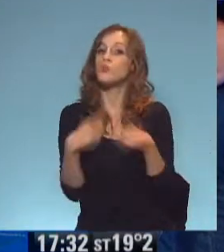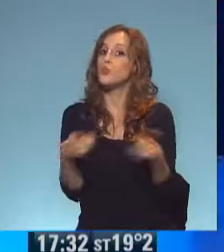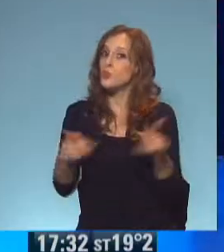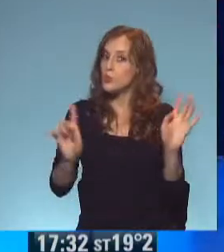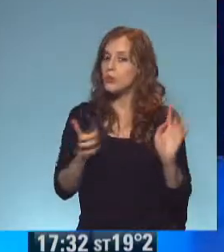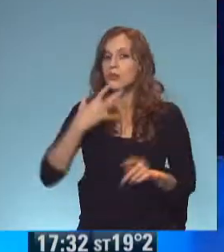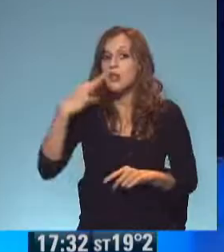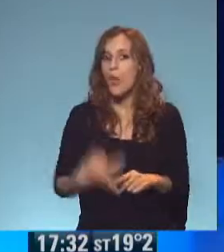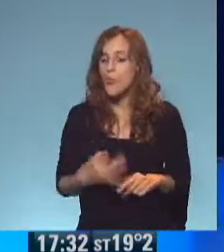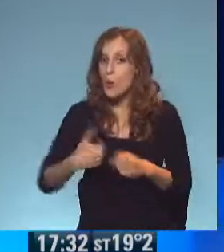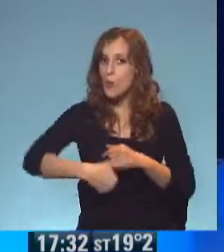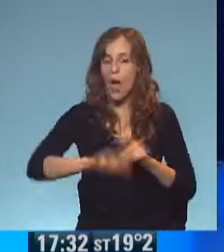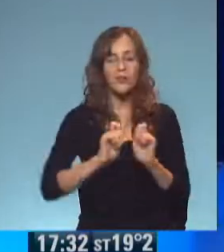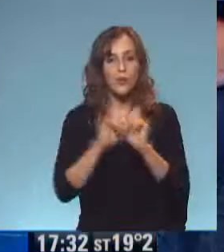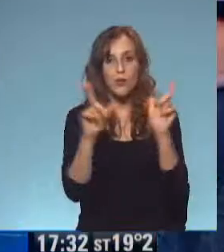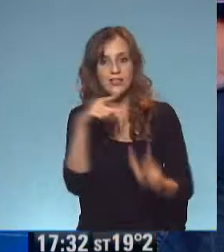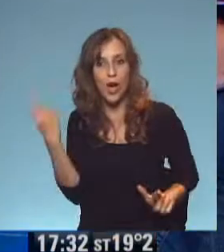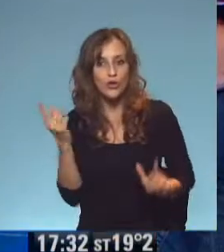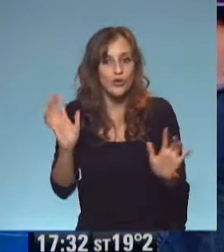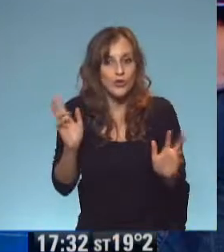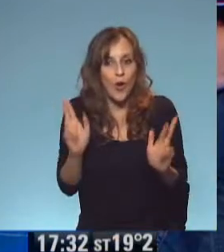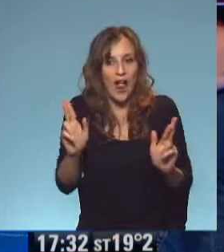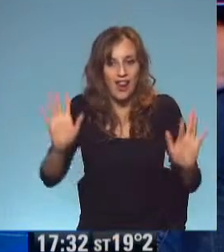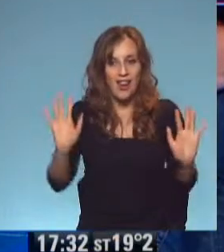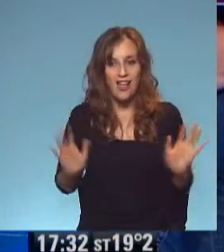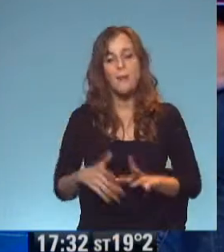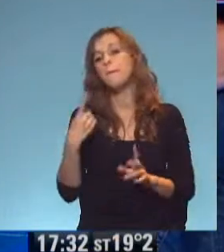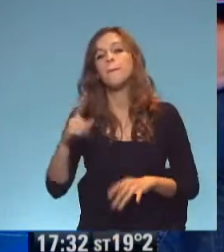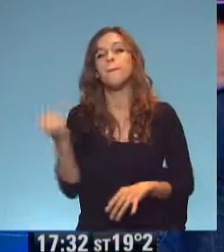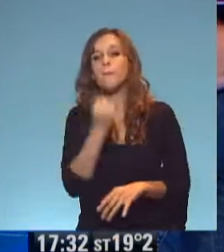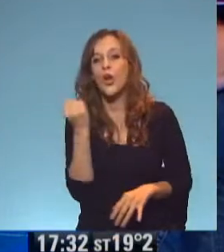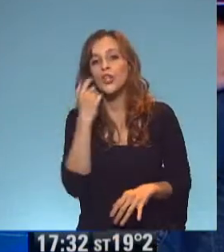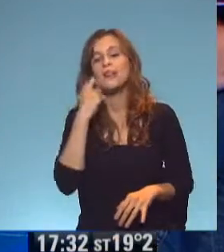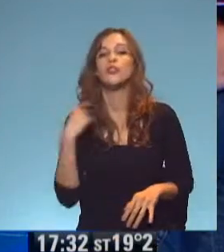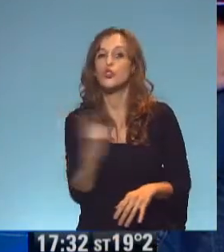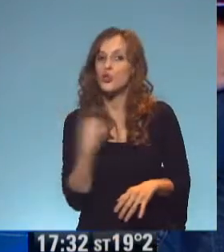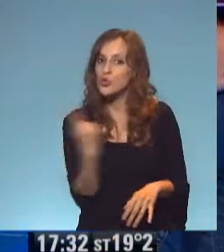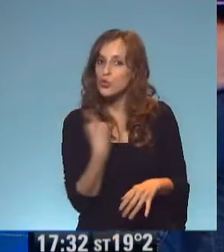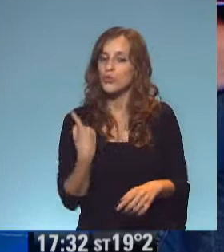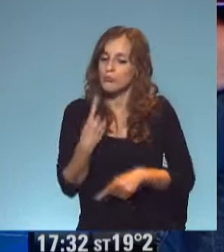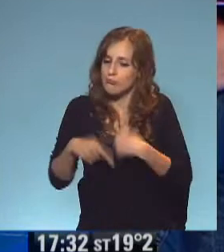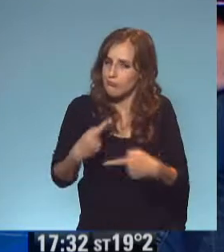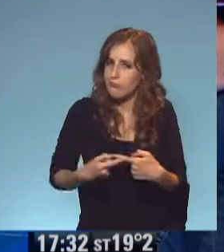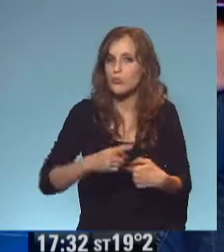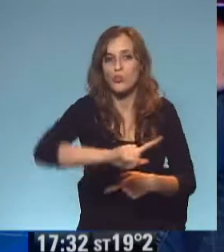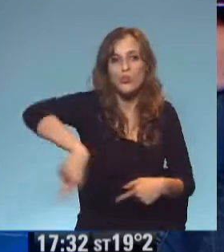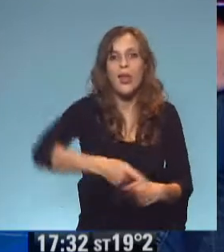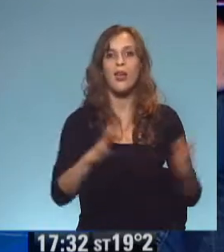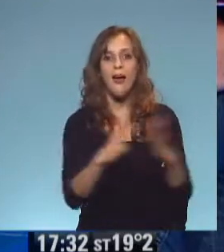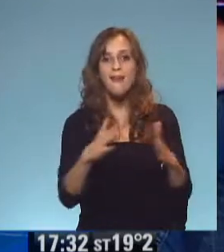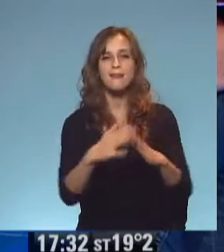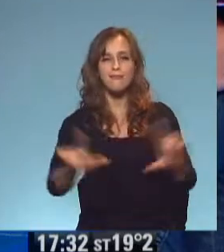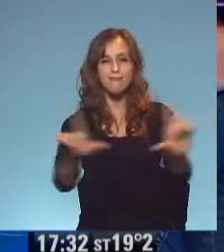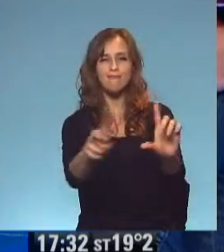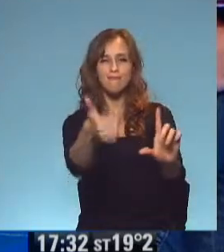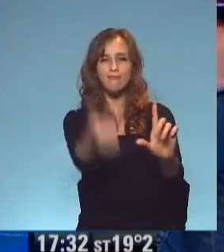semana? Me parece que sí. Ay, me ojalá, parece que ojalá. Sí. Pero lo importante es que nosotros sigamos desde acá y ustedes en casa, en esta etapa, sabemos que